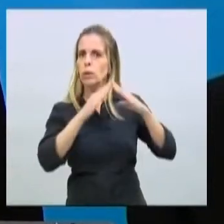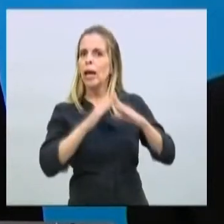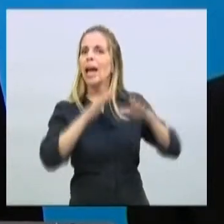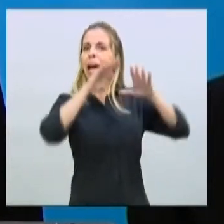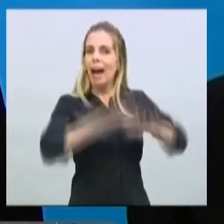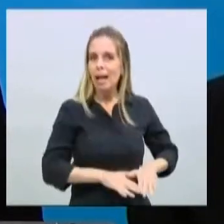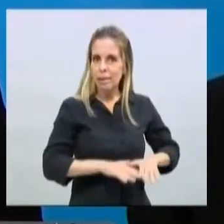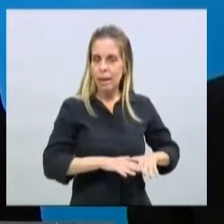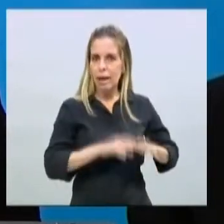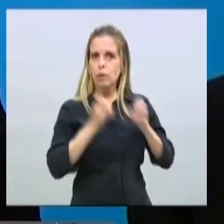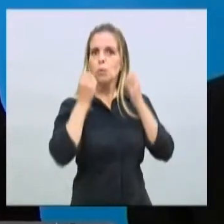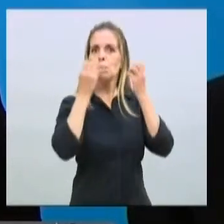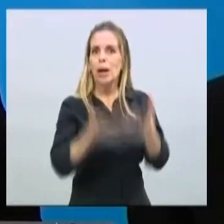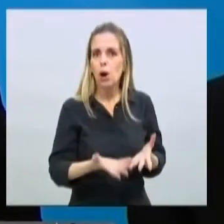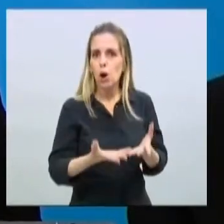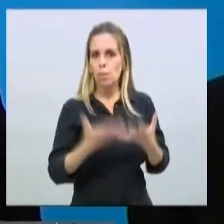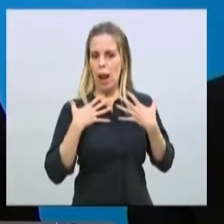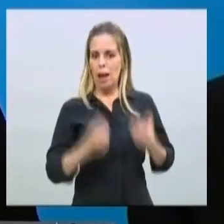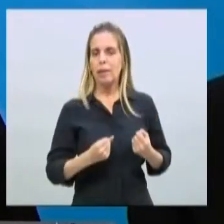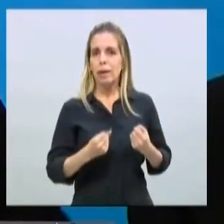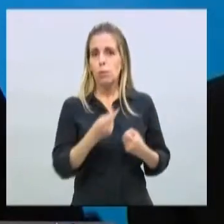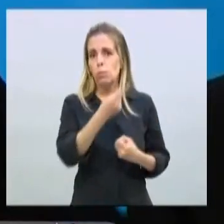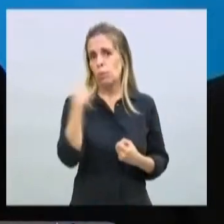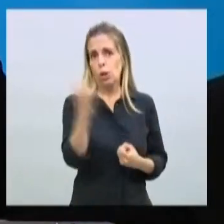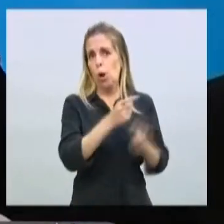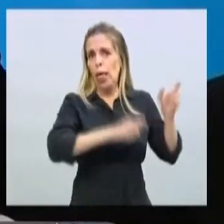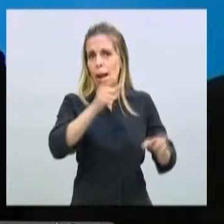será para nuestra seguridad de salud.